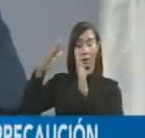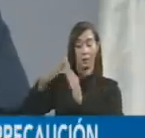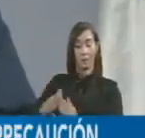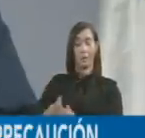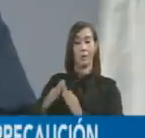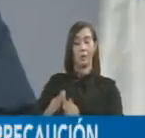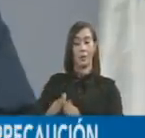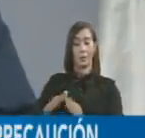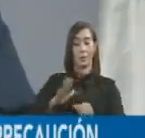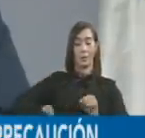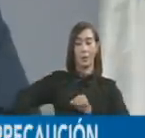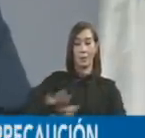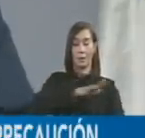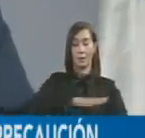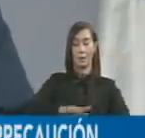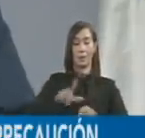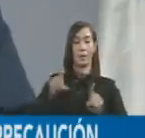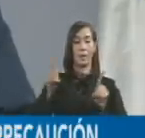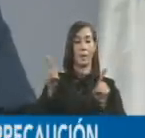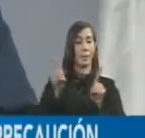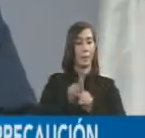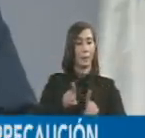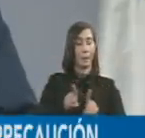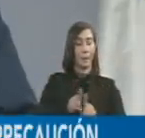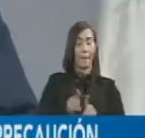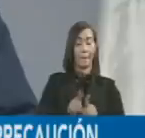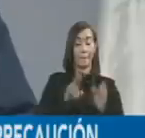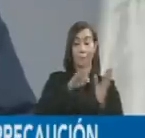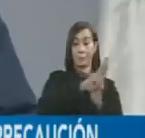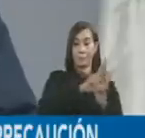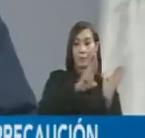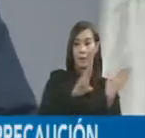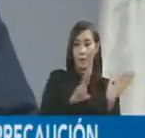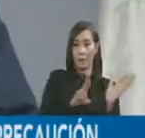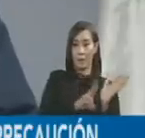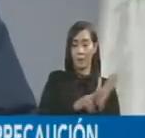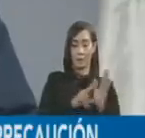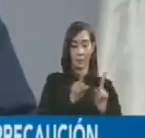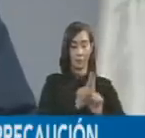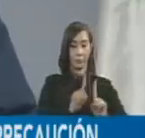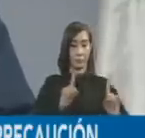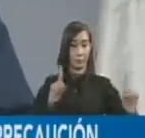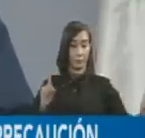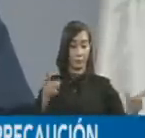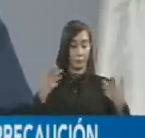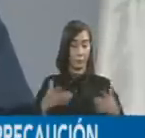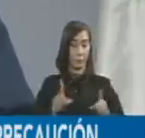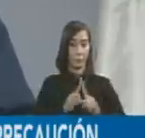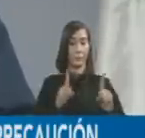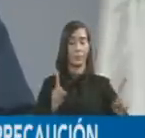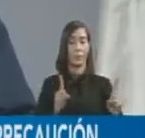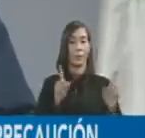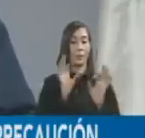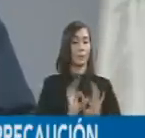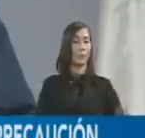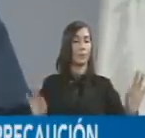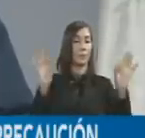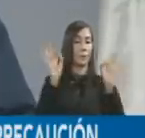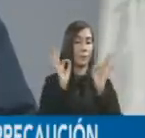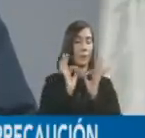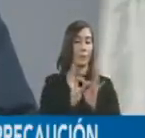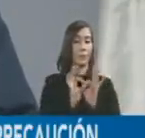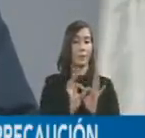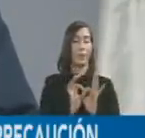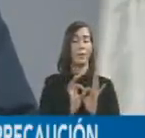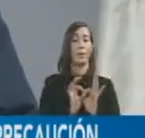nacional e igualmente las medidas de distanciamiento físico son